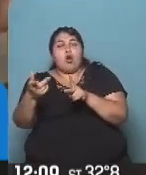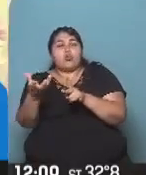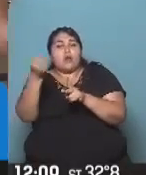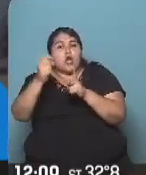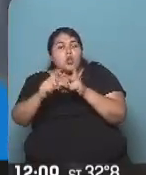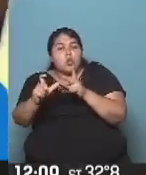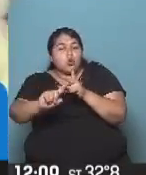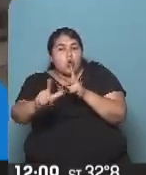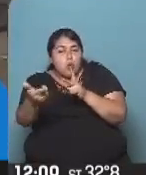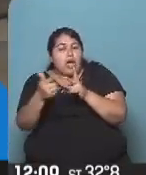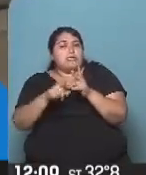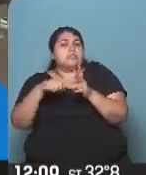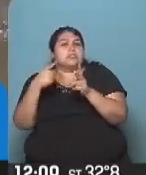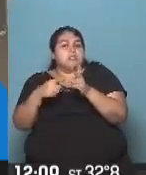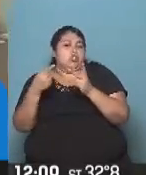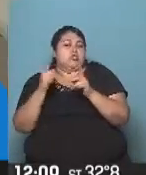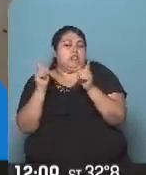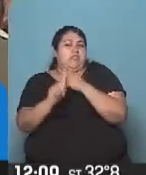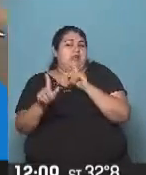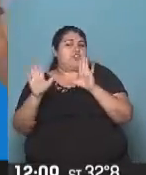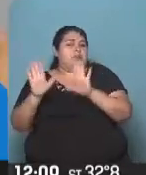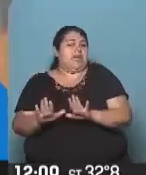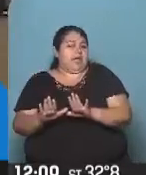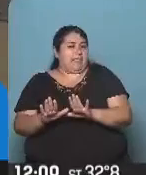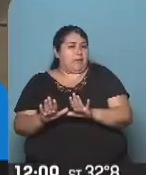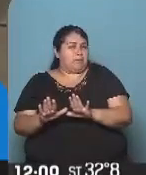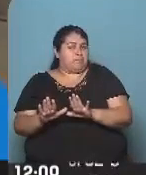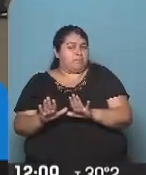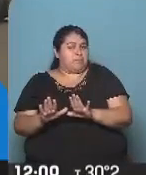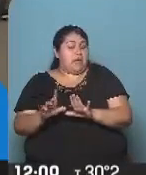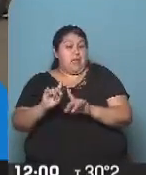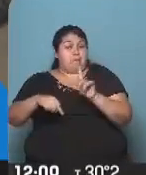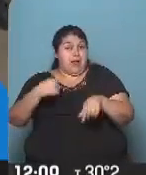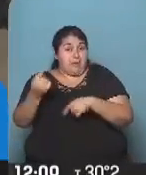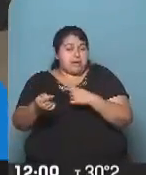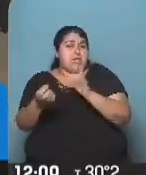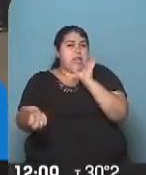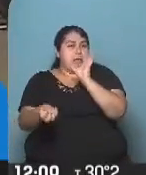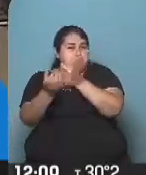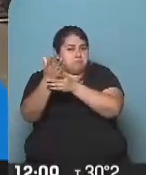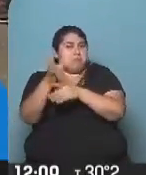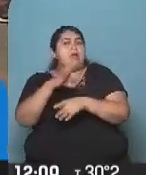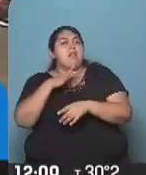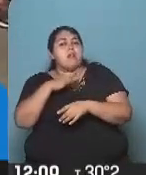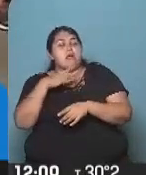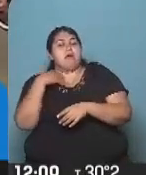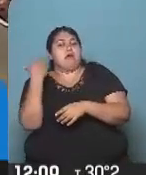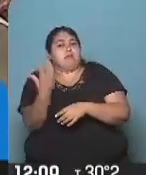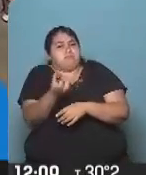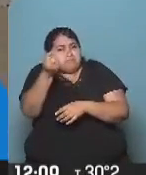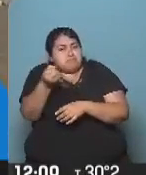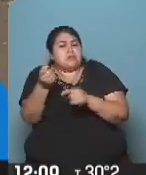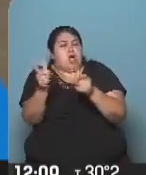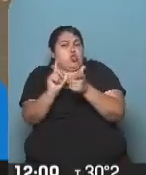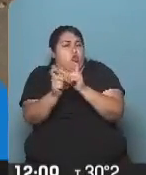y tientan la posibilidad de quedarse aquí a esperar para mañana, en algunos casos, la posibilidad de ser los primeros a la hora de